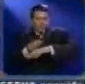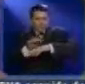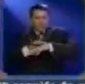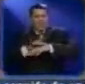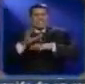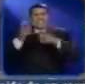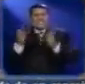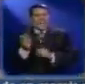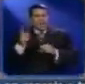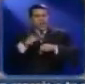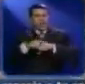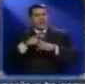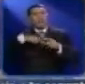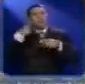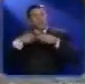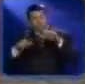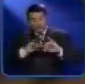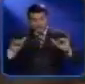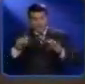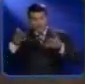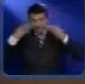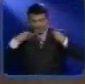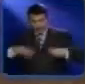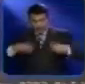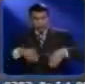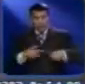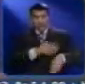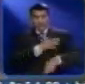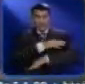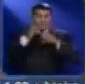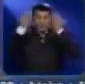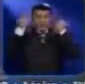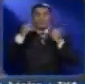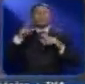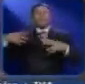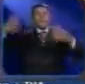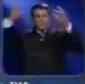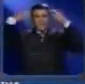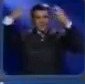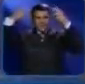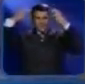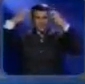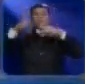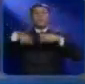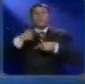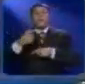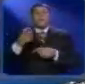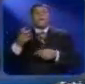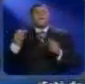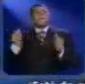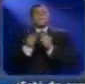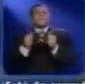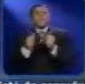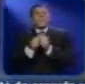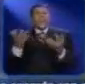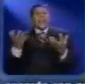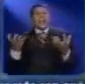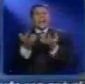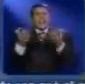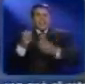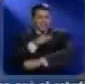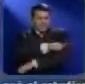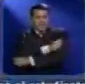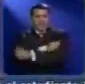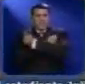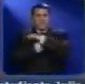la persona toma una ducha y después realizamos un masaje relajante. Y este masaje relajante se realiza con piedras calientes o manual, como la persona lo